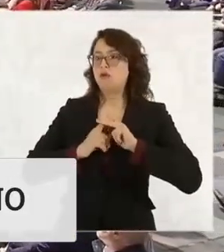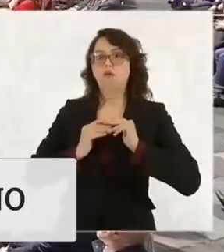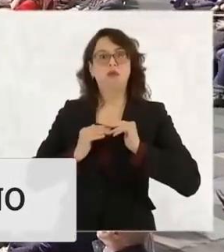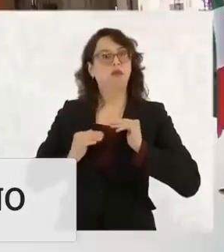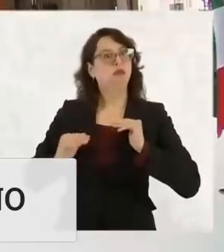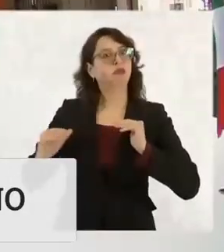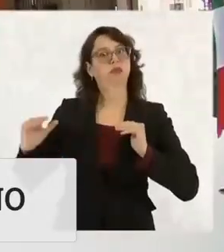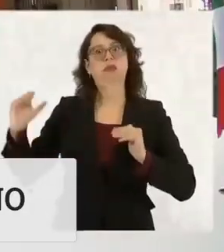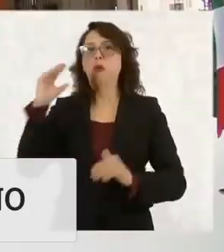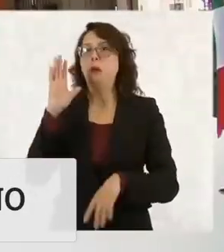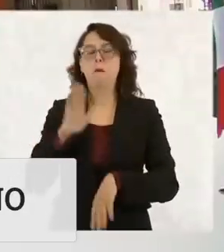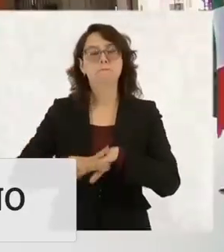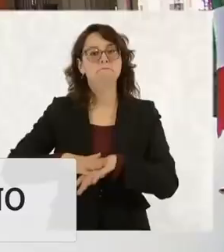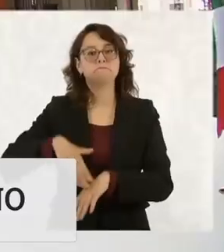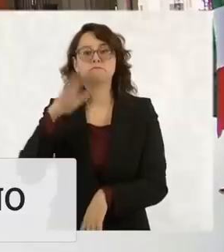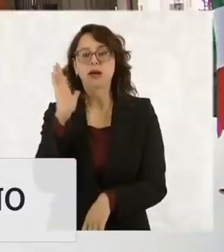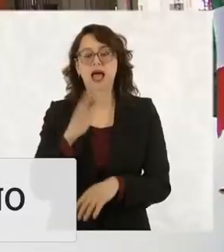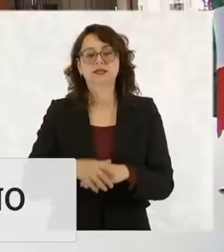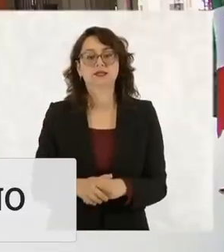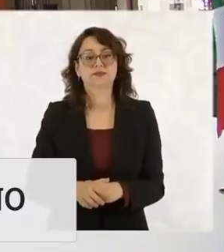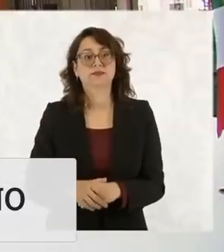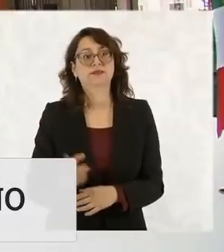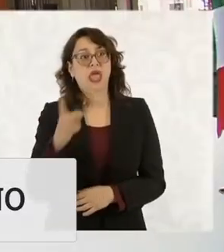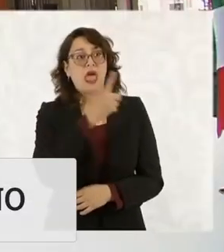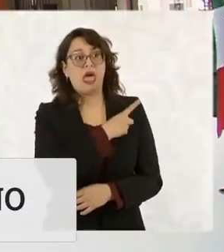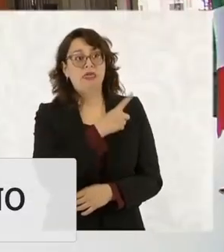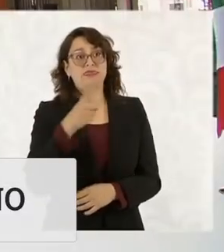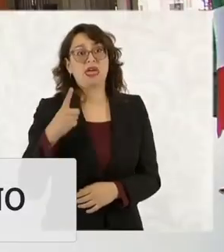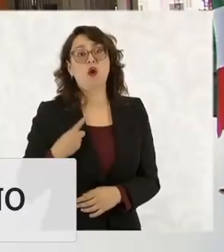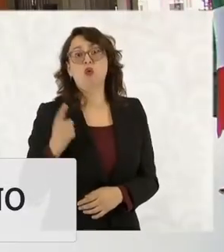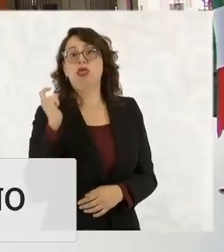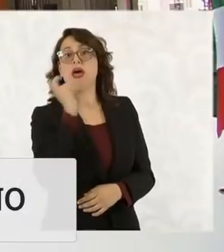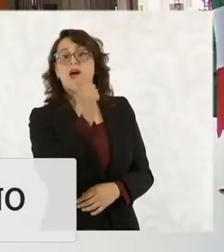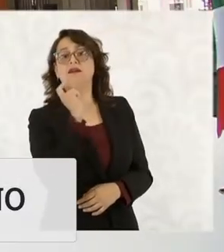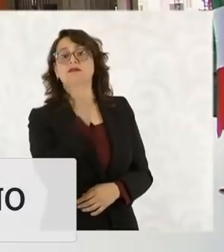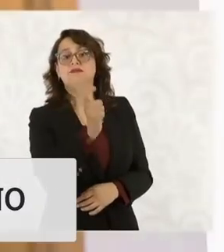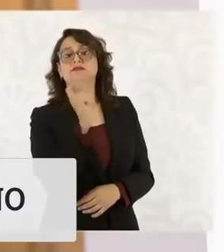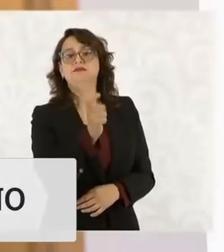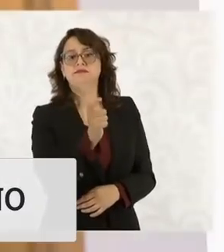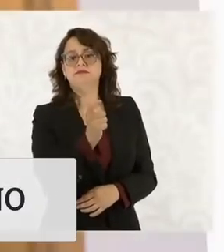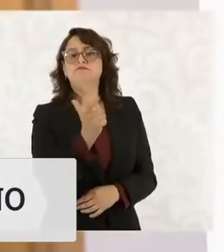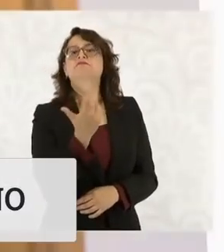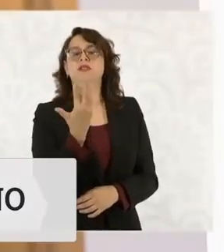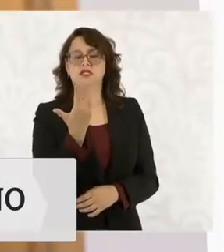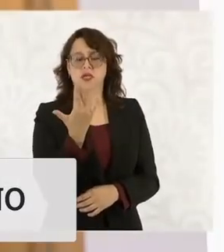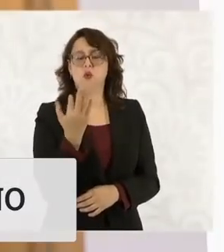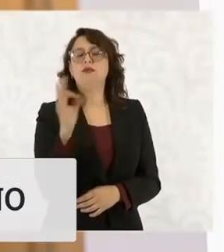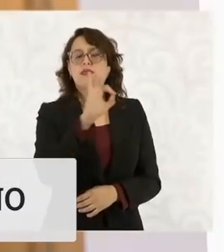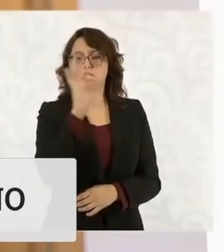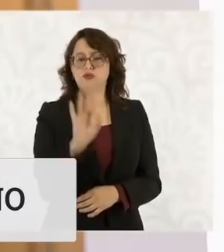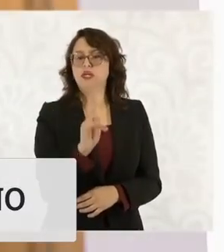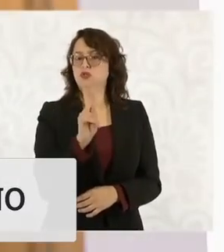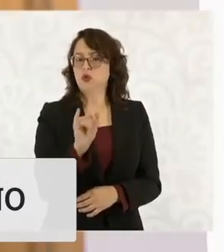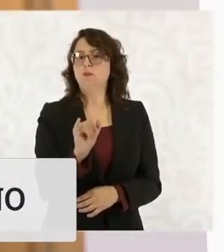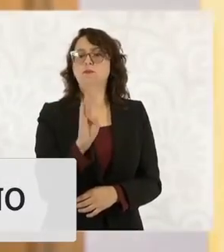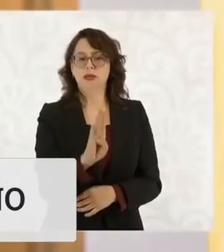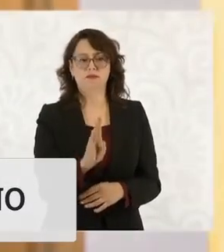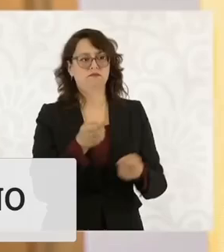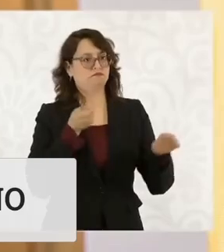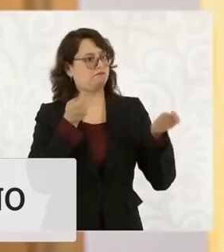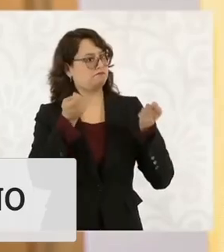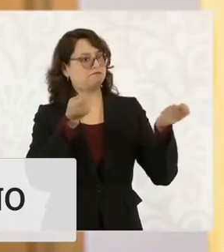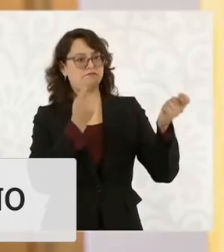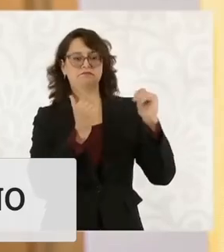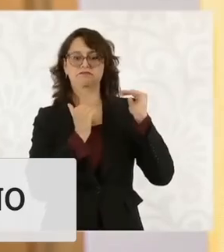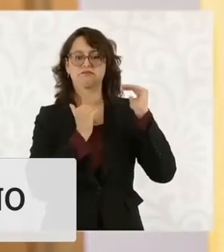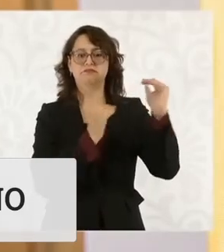Ingresos. La deuda pública se mantiene al cierre de agosto en 50% del PIB. La inversión y